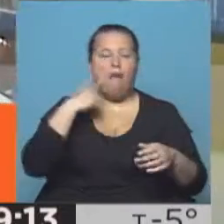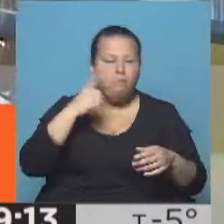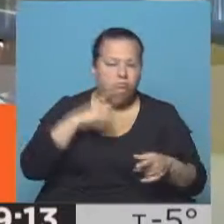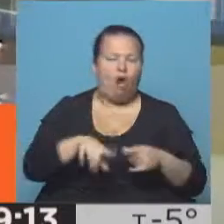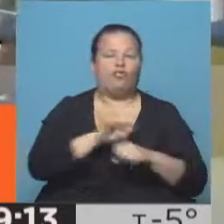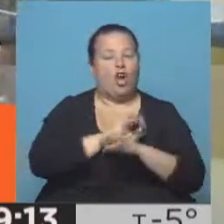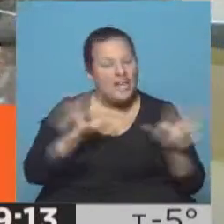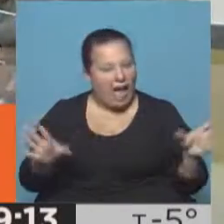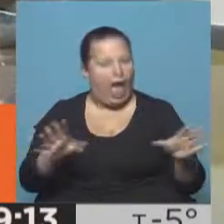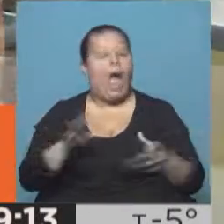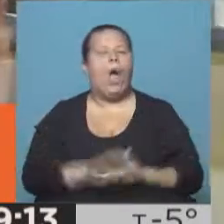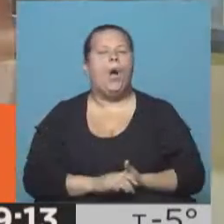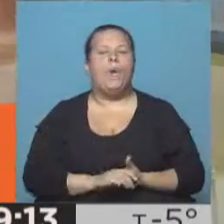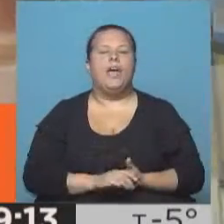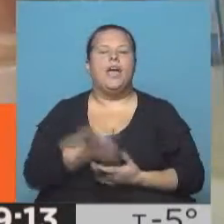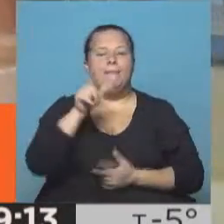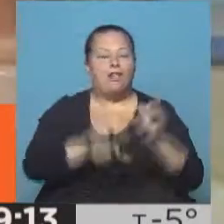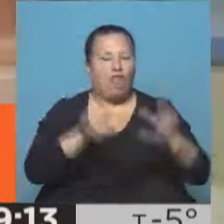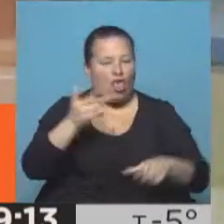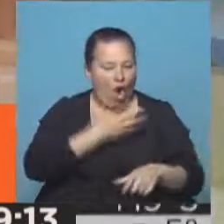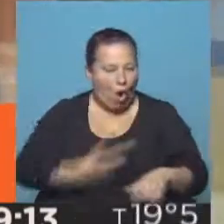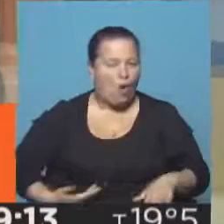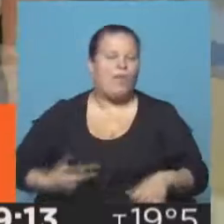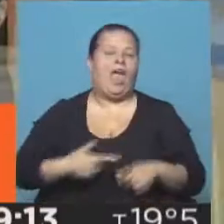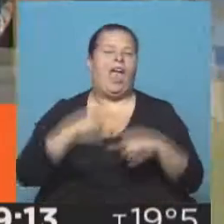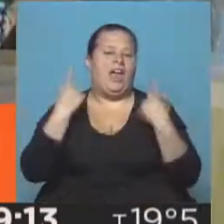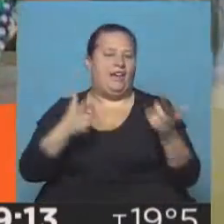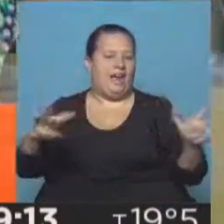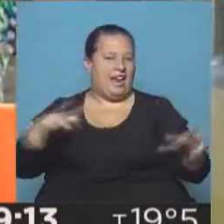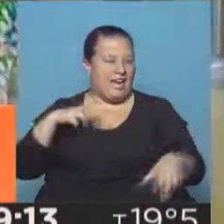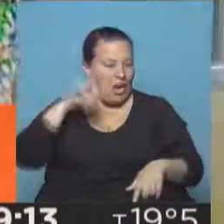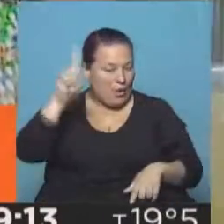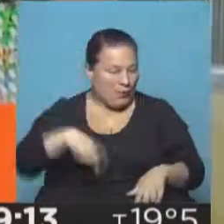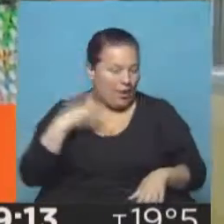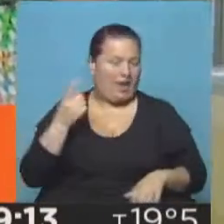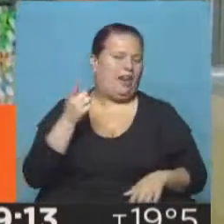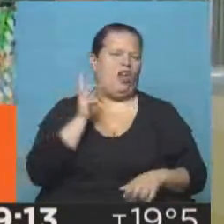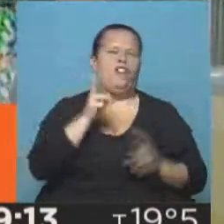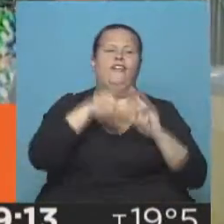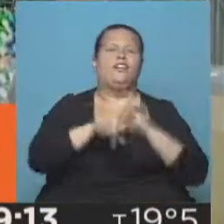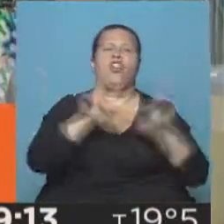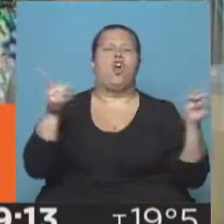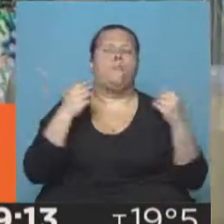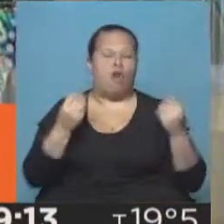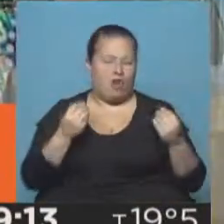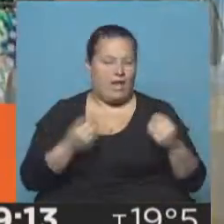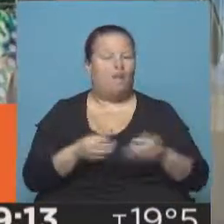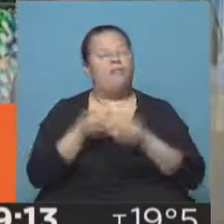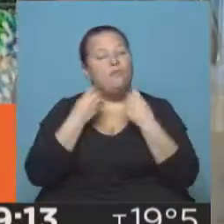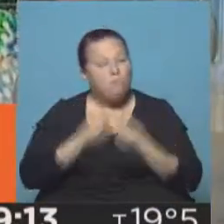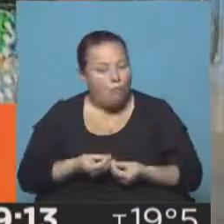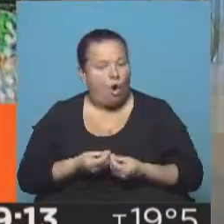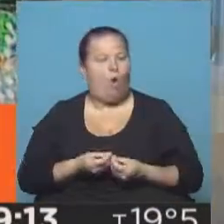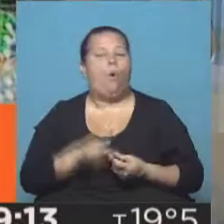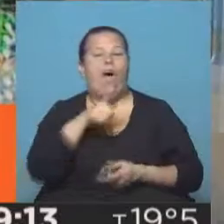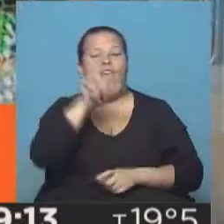graves, que cometen funcionarios y que conllevan enriquecimiento, no pueden prescribir. Porque precisamente cuando